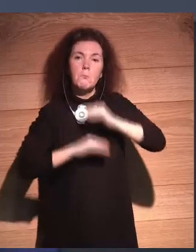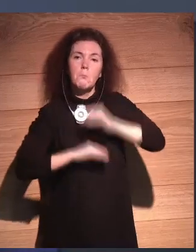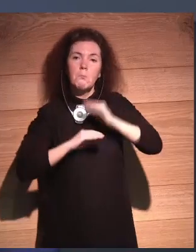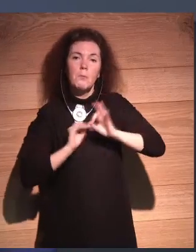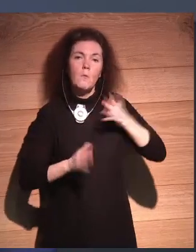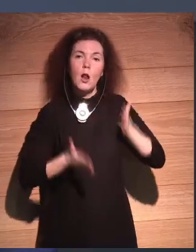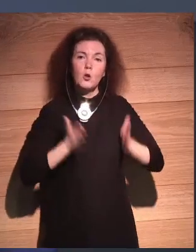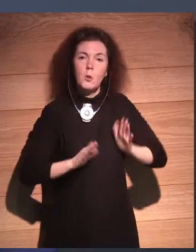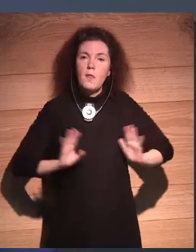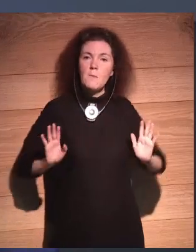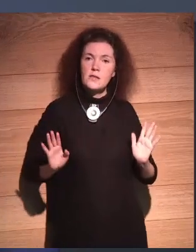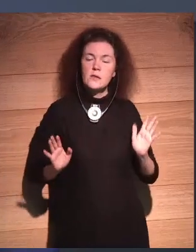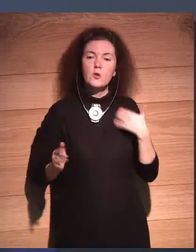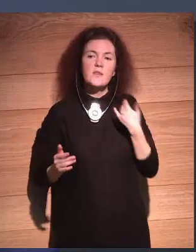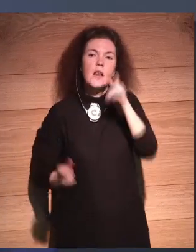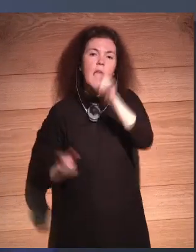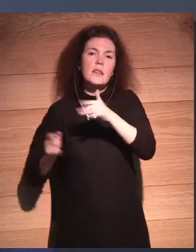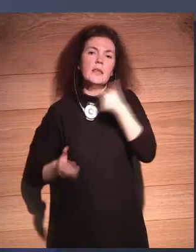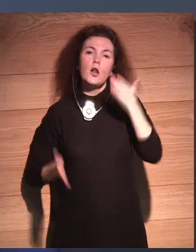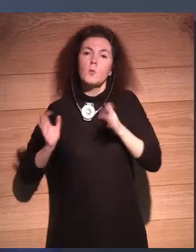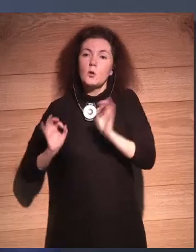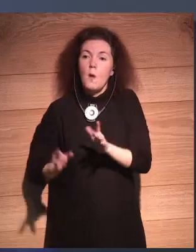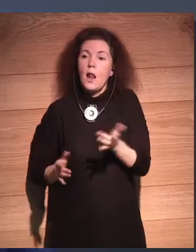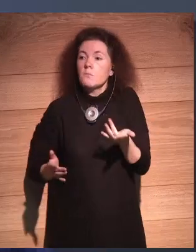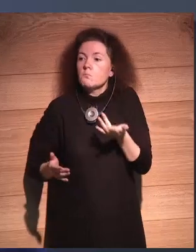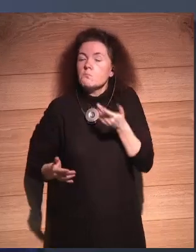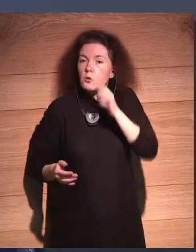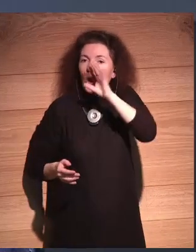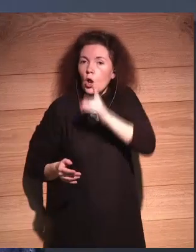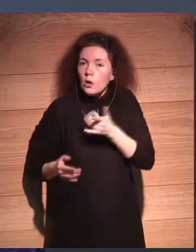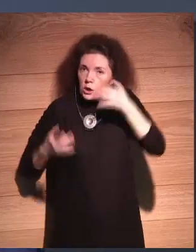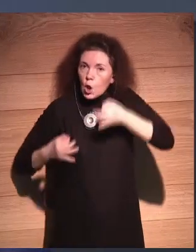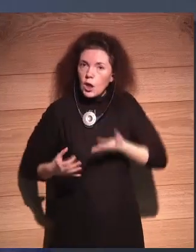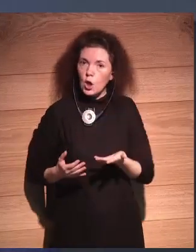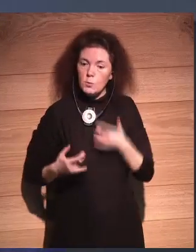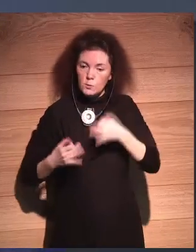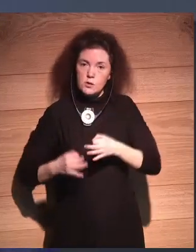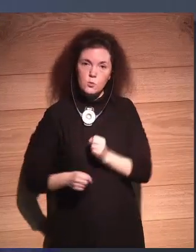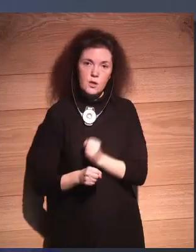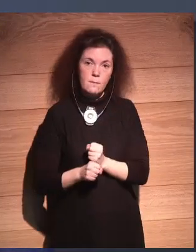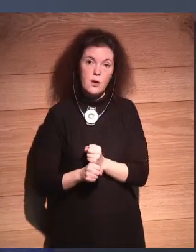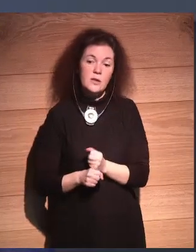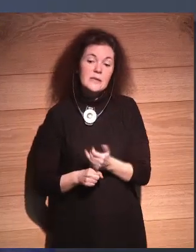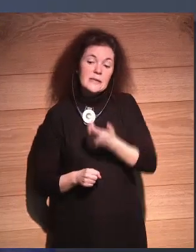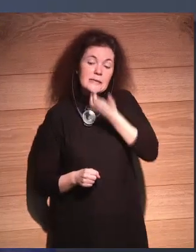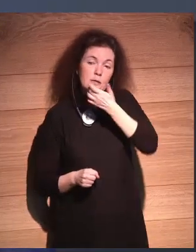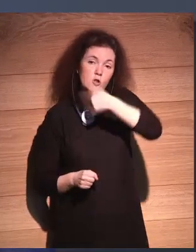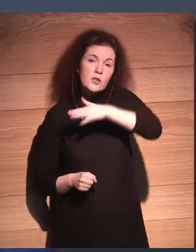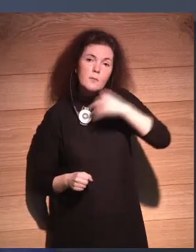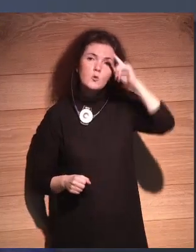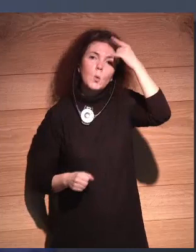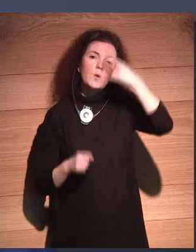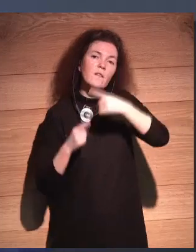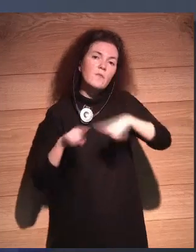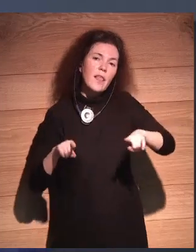robots, entonces no me extraña que la gente quiera ser robots, porque es lo más seguro. Entonces sí queremos tener una cultura diferente